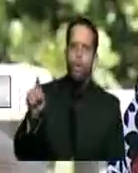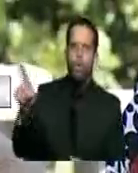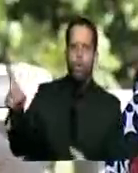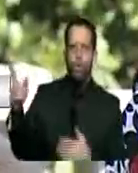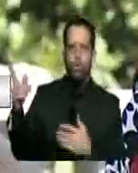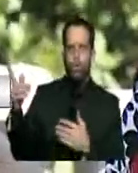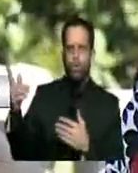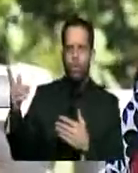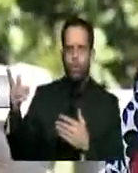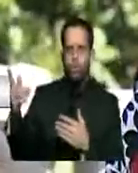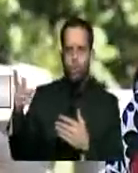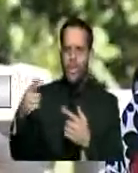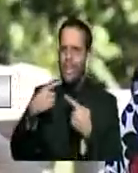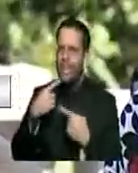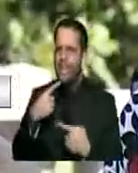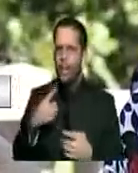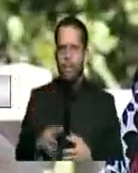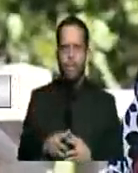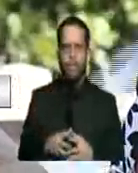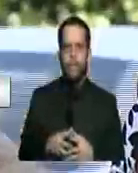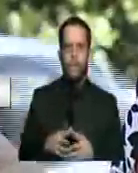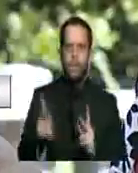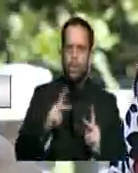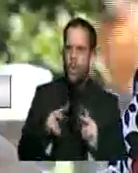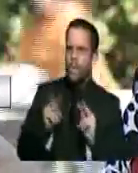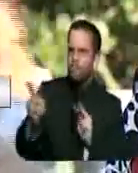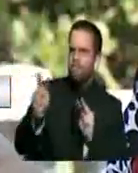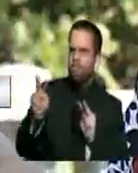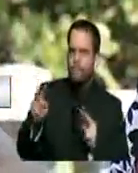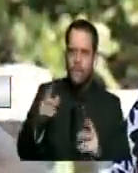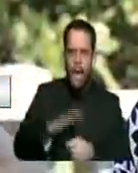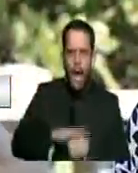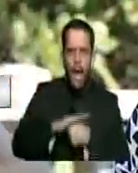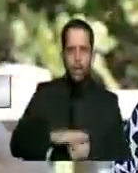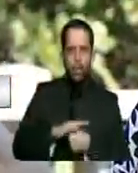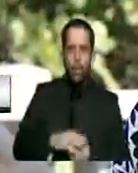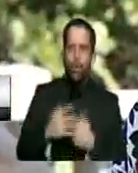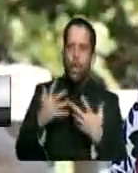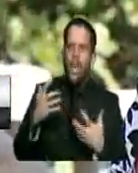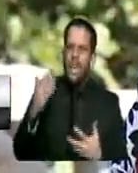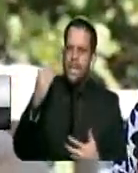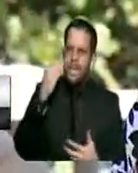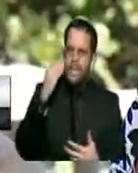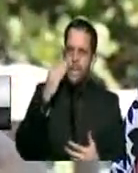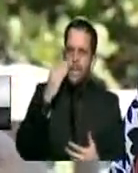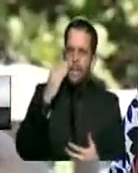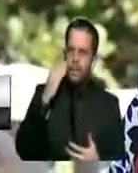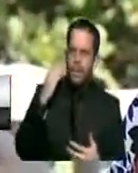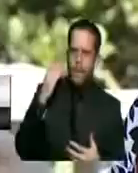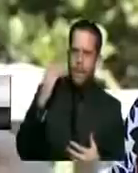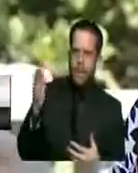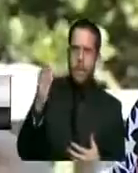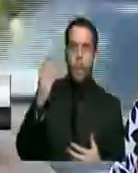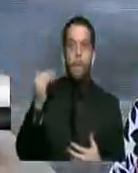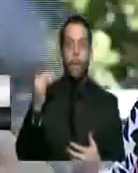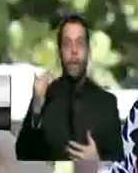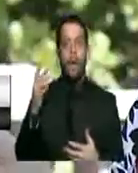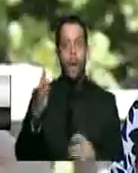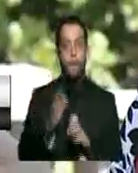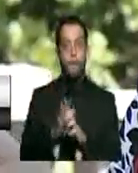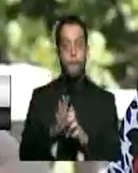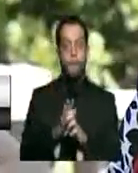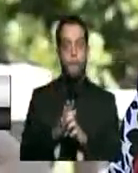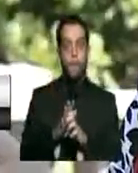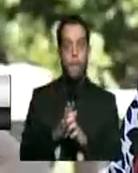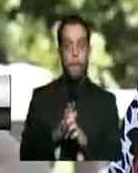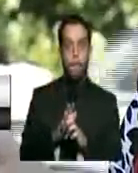un morvo una especie de histeria colectiva y la gente estaba ansioso y deseada verdad porque aquí hubiese un veredicto